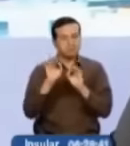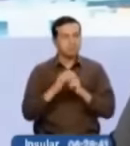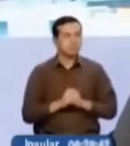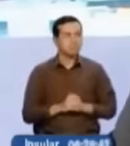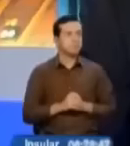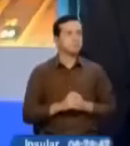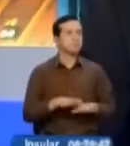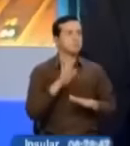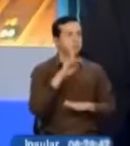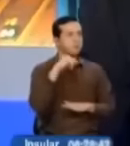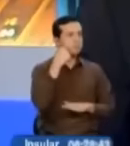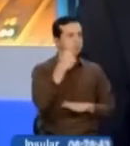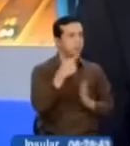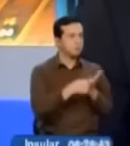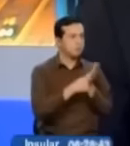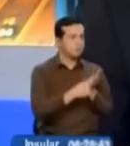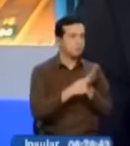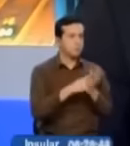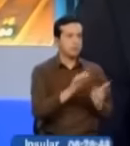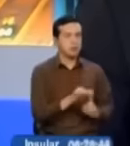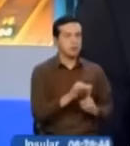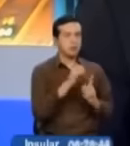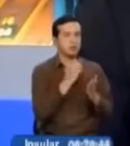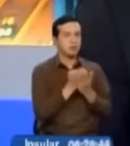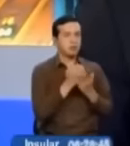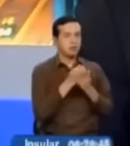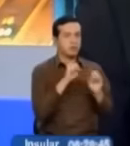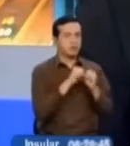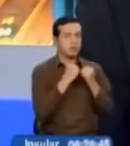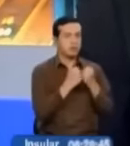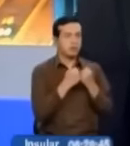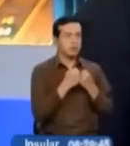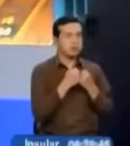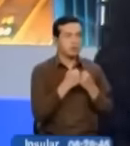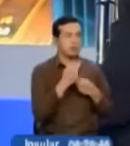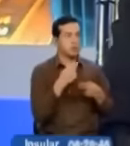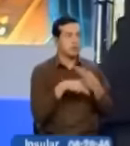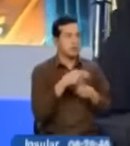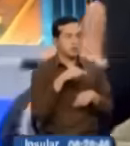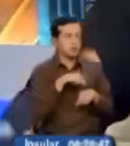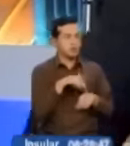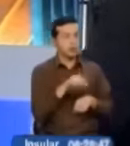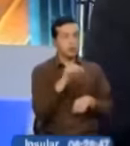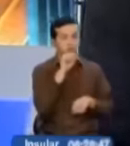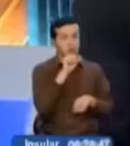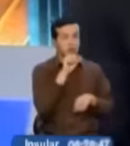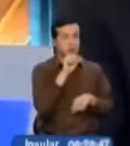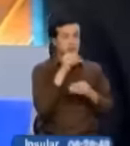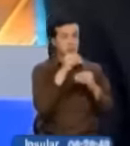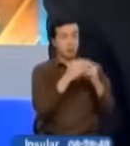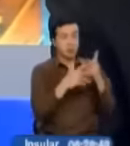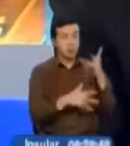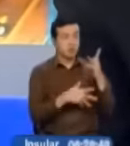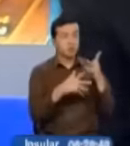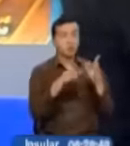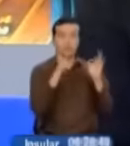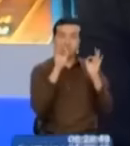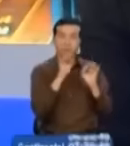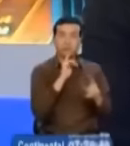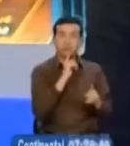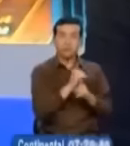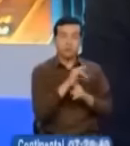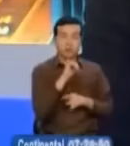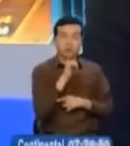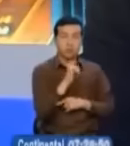me comprometo a hacer un pulso político especial de economía social y solidaria y finanzas populares en tan poco tiempo. Es imposible abarcar todo. Pero a propósito,